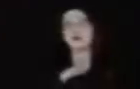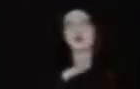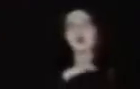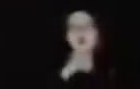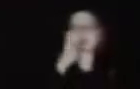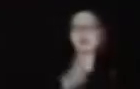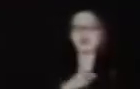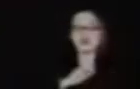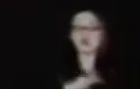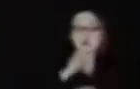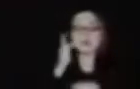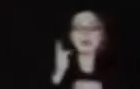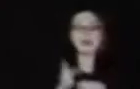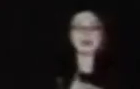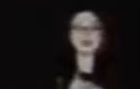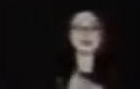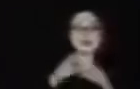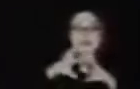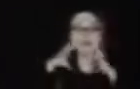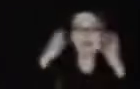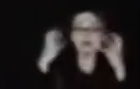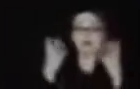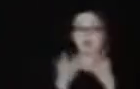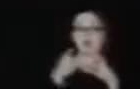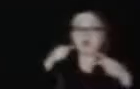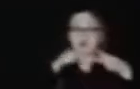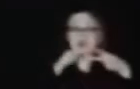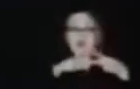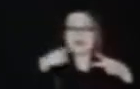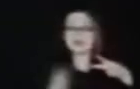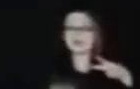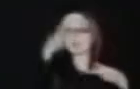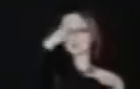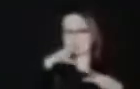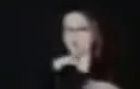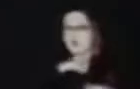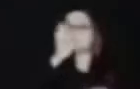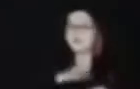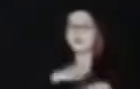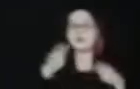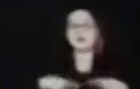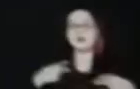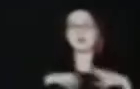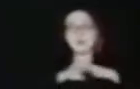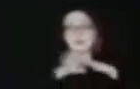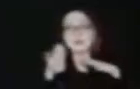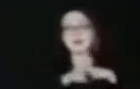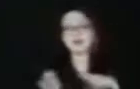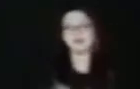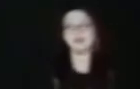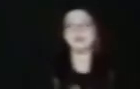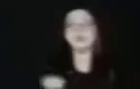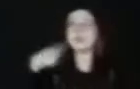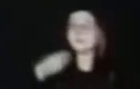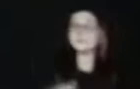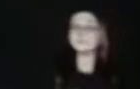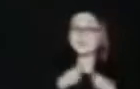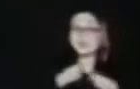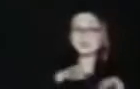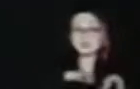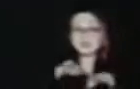segundo país del mundo con mayor migración. Viven y trabajan en Estados